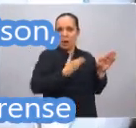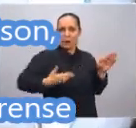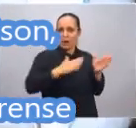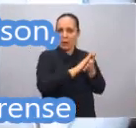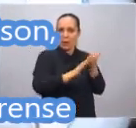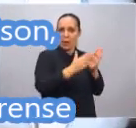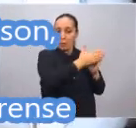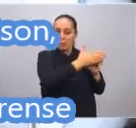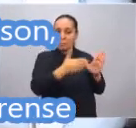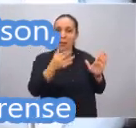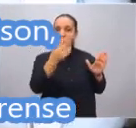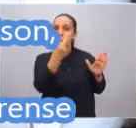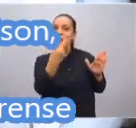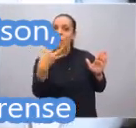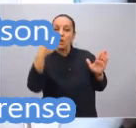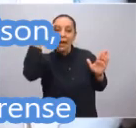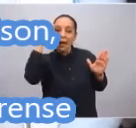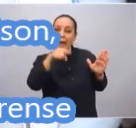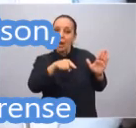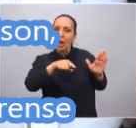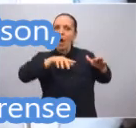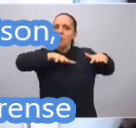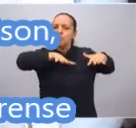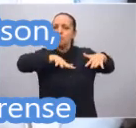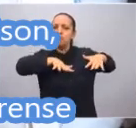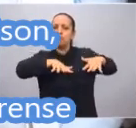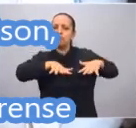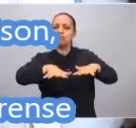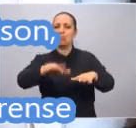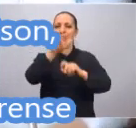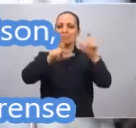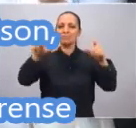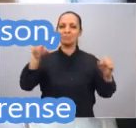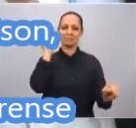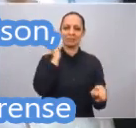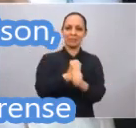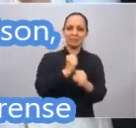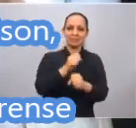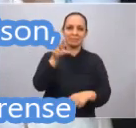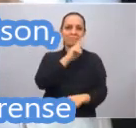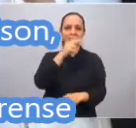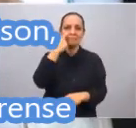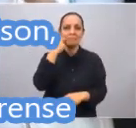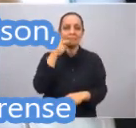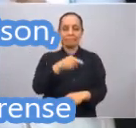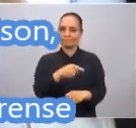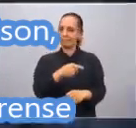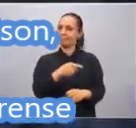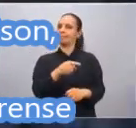inmensa movilización de los trabajadores y trabajadoras.